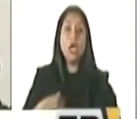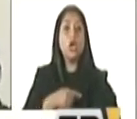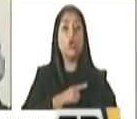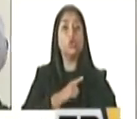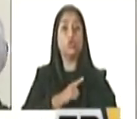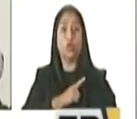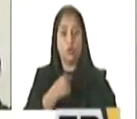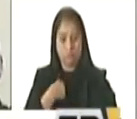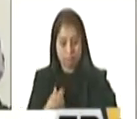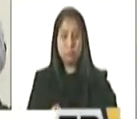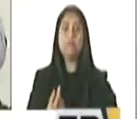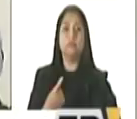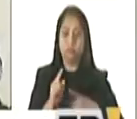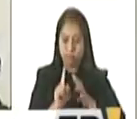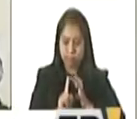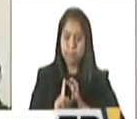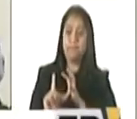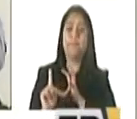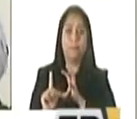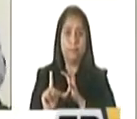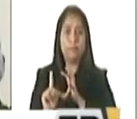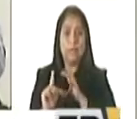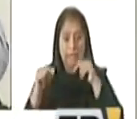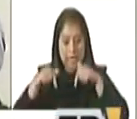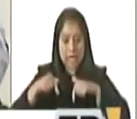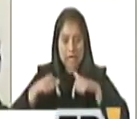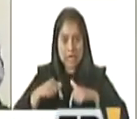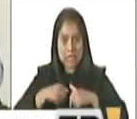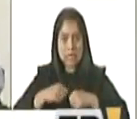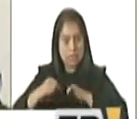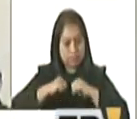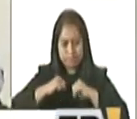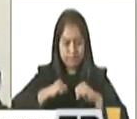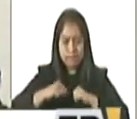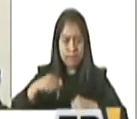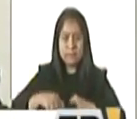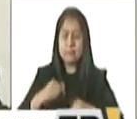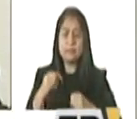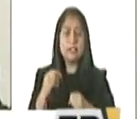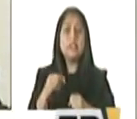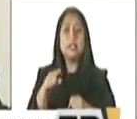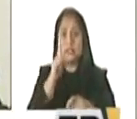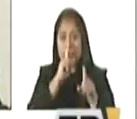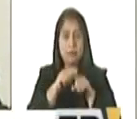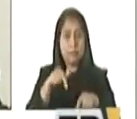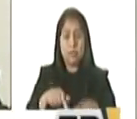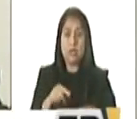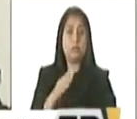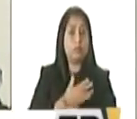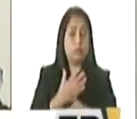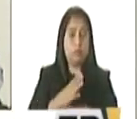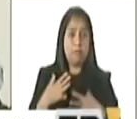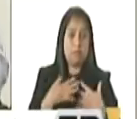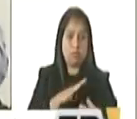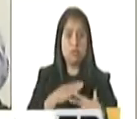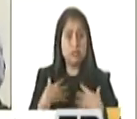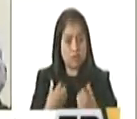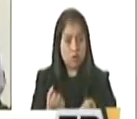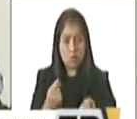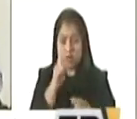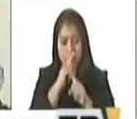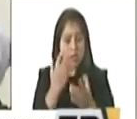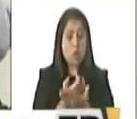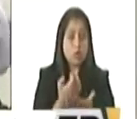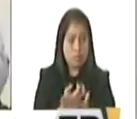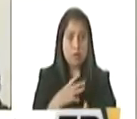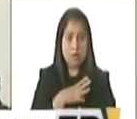ser la persona que lidere este enfrentamiento a esta grave crisis sanitaria y económica que tenemos, sino que es